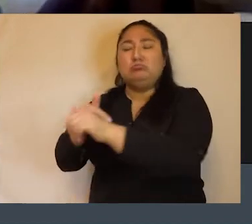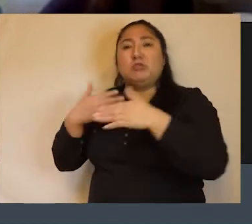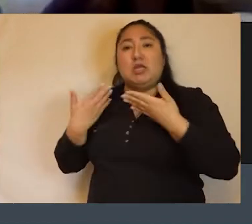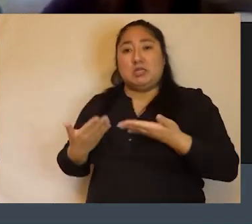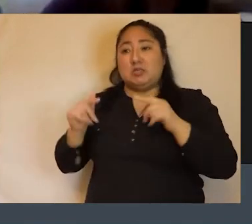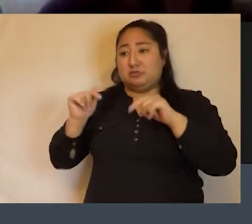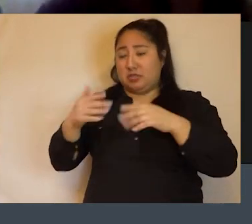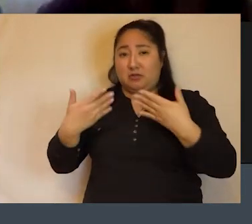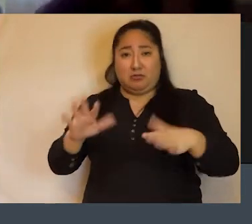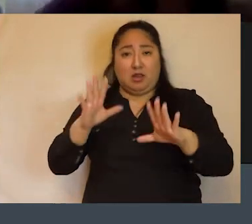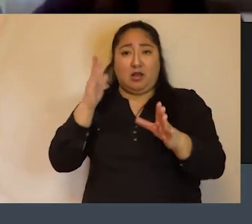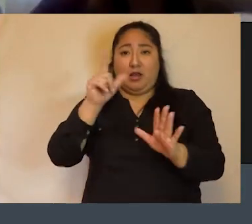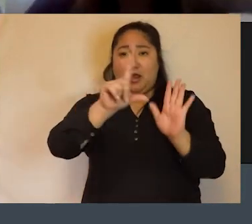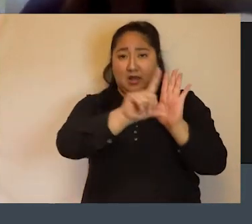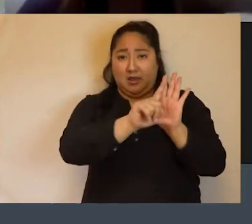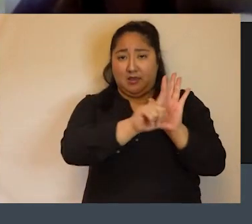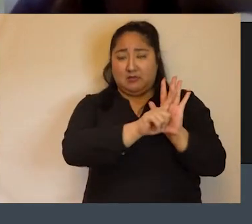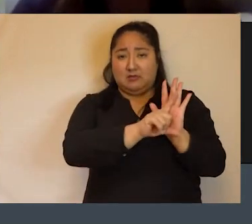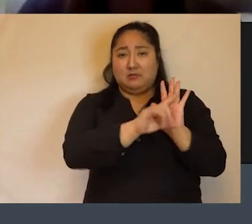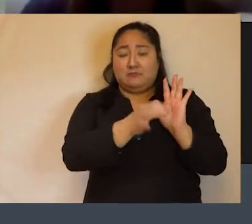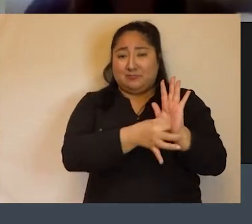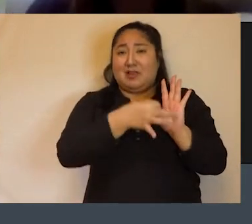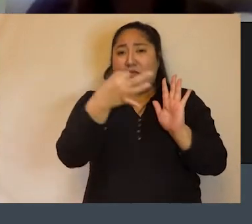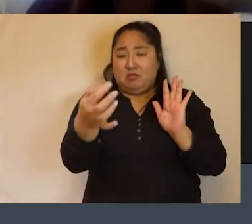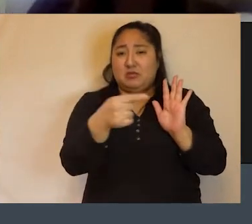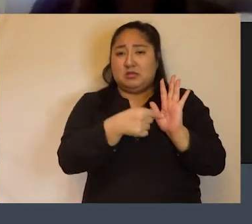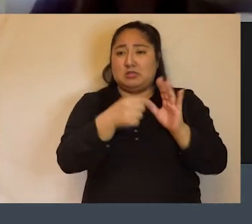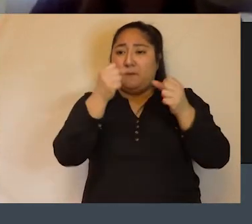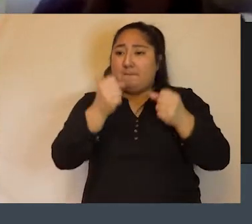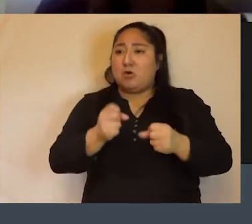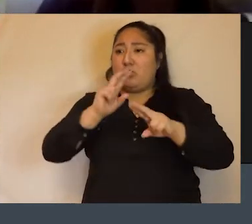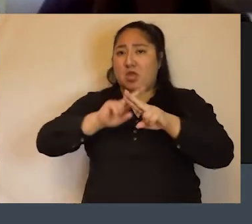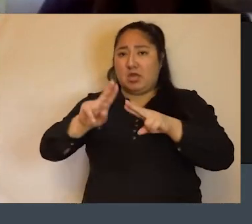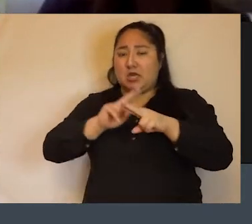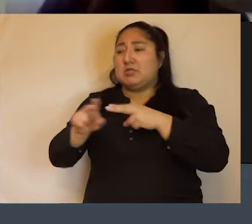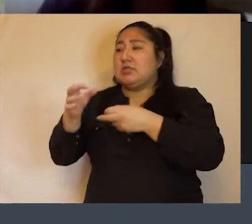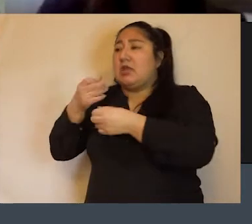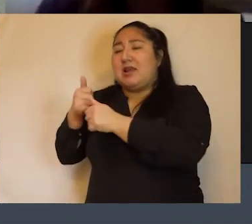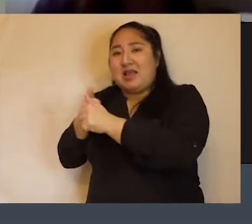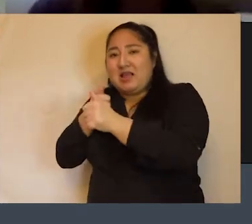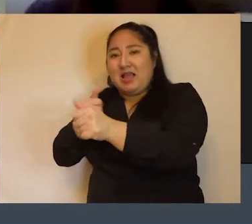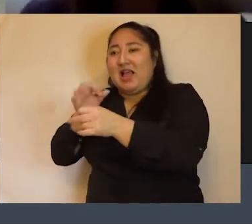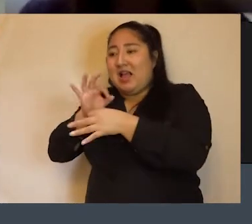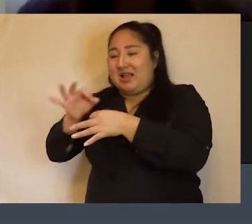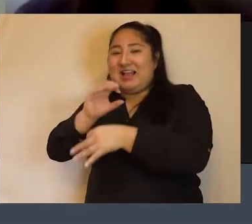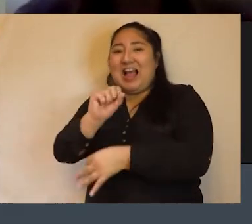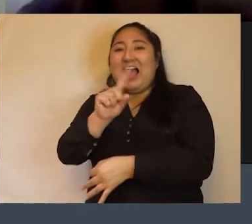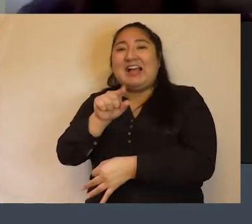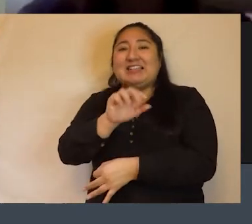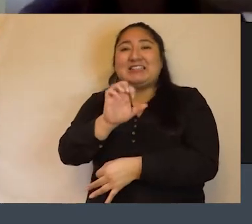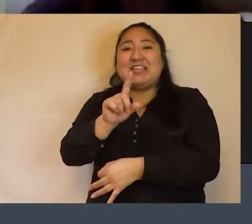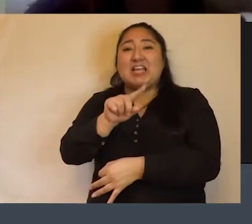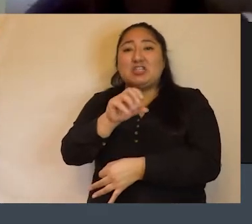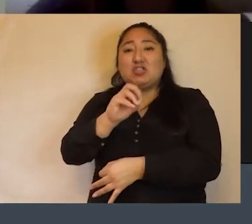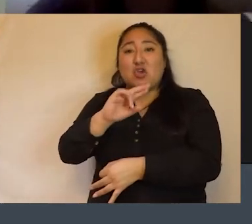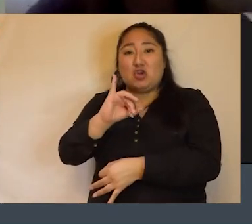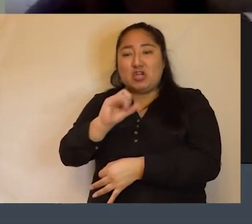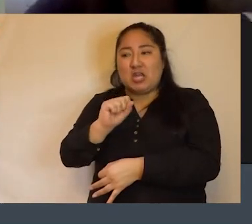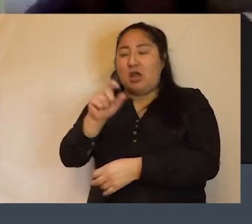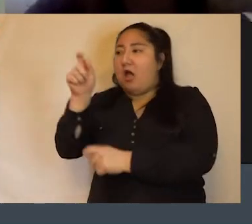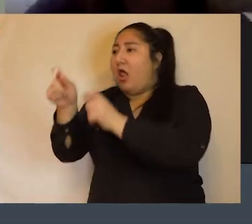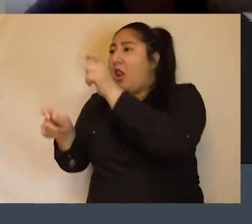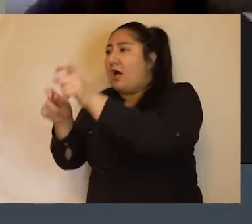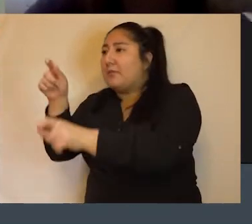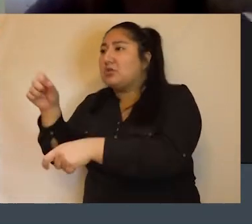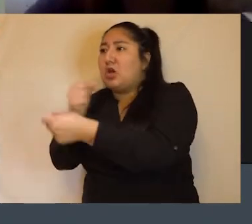asesoramos, ¿ya? Y eso está en la ley que indica que para poder realizar una asesoría previsional, las personas no